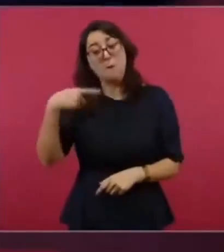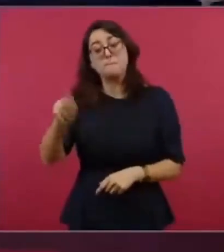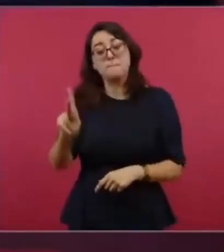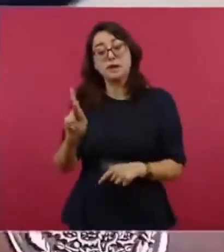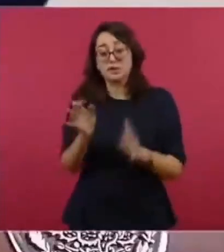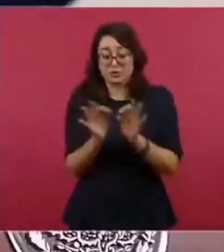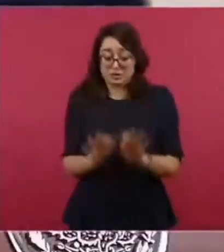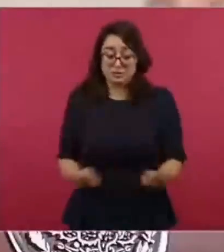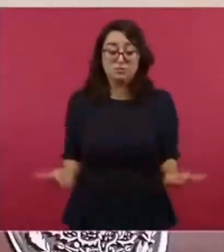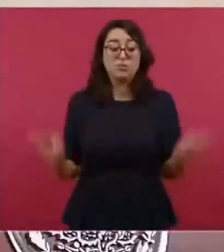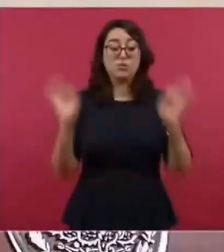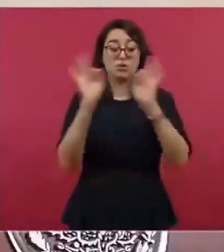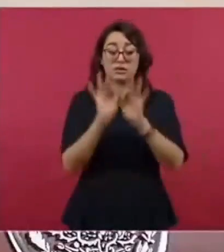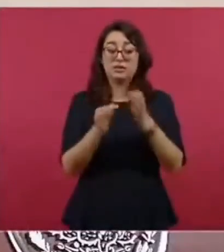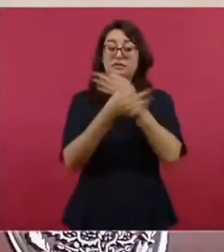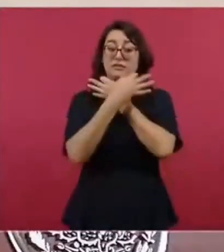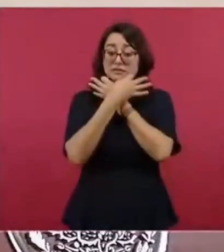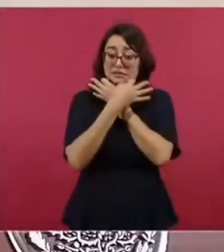Pero es muy importante